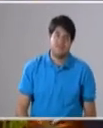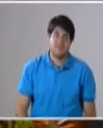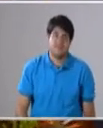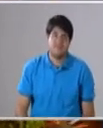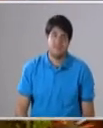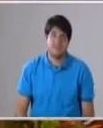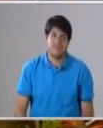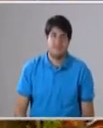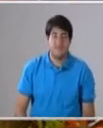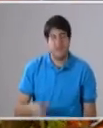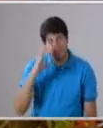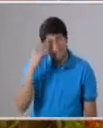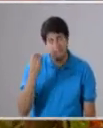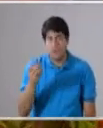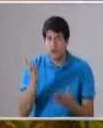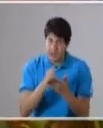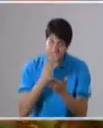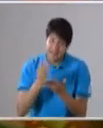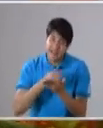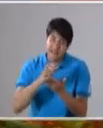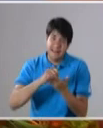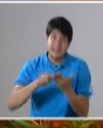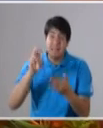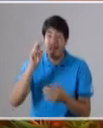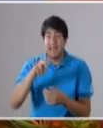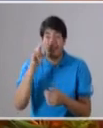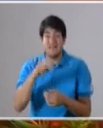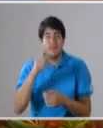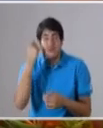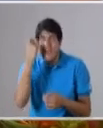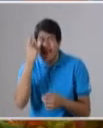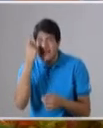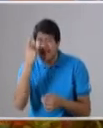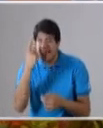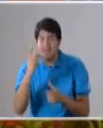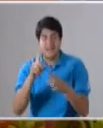paladar, tenemos que tener paladar,